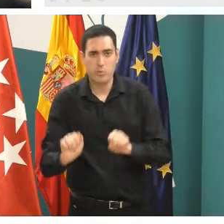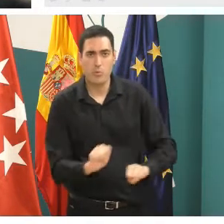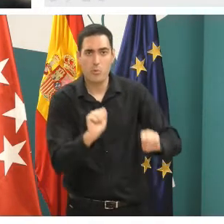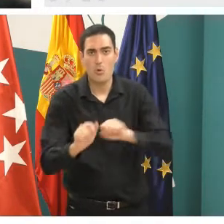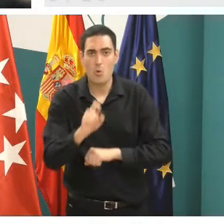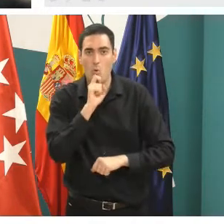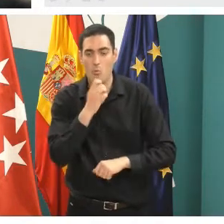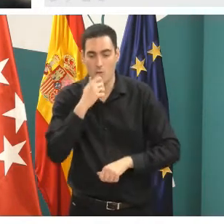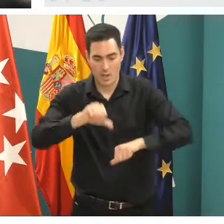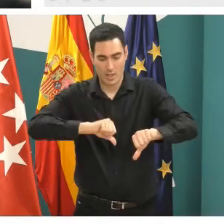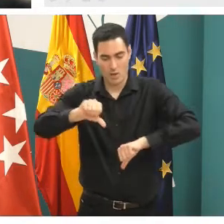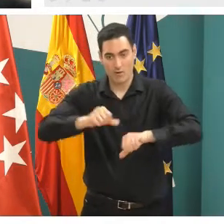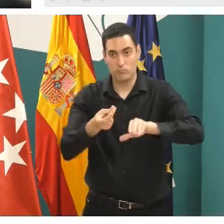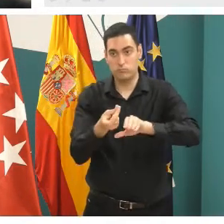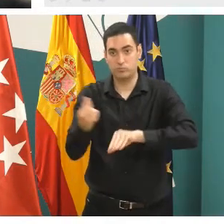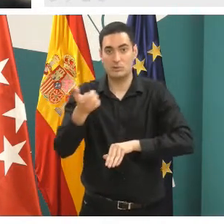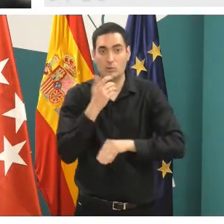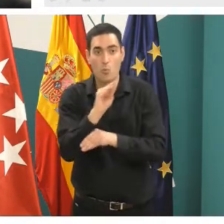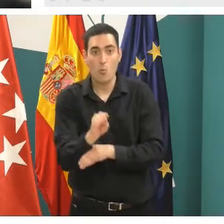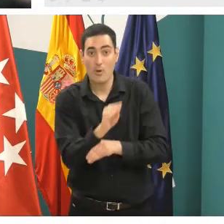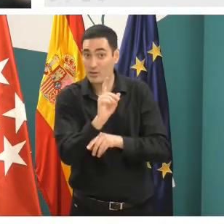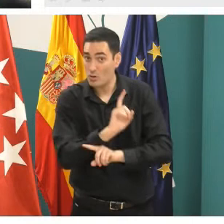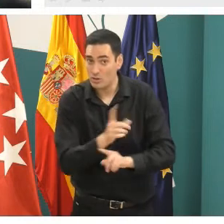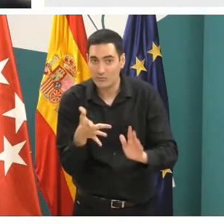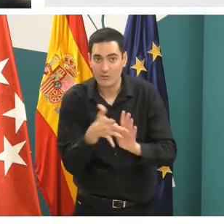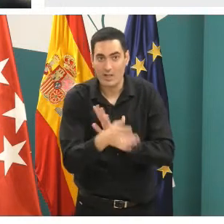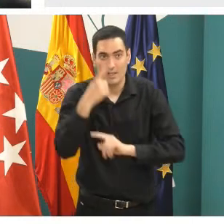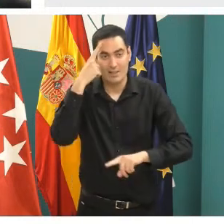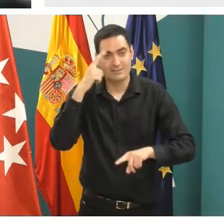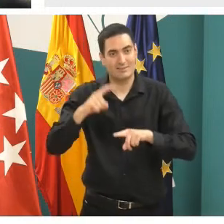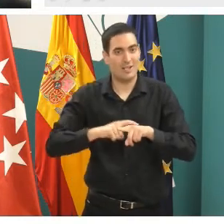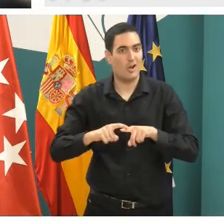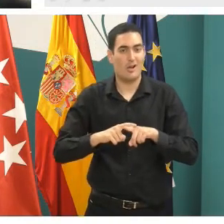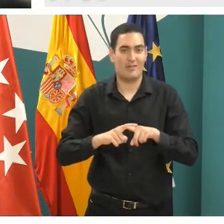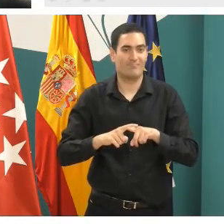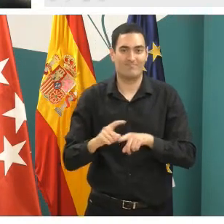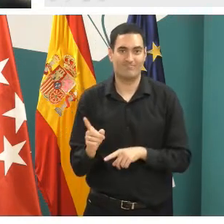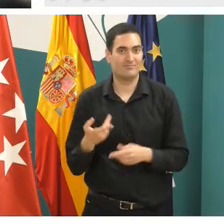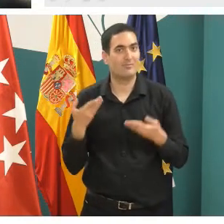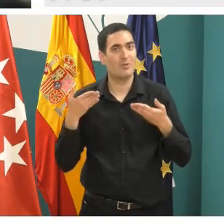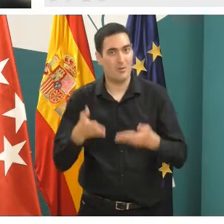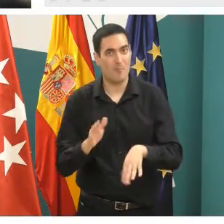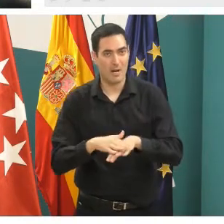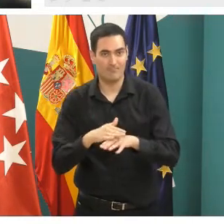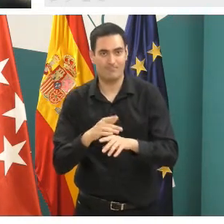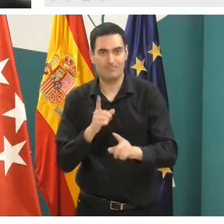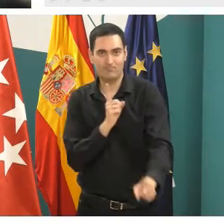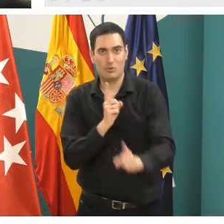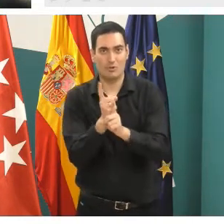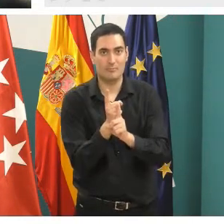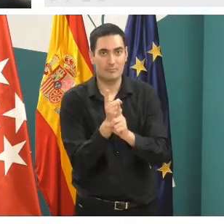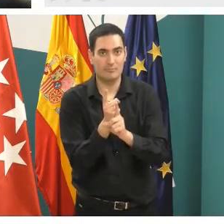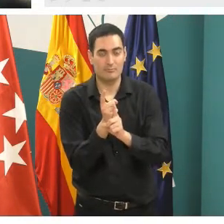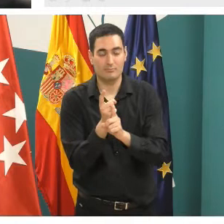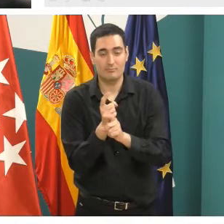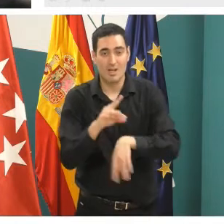del quirófano si no se cuidan aspectos psicológicos, si no se les ayuda a afrontarlo? Todo esto nos lleva a pensar que en